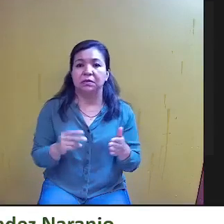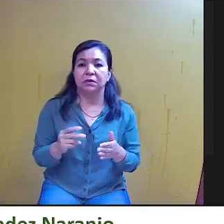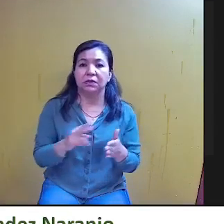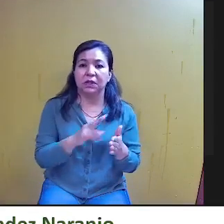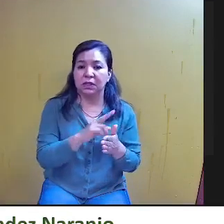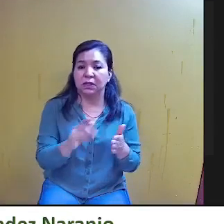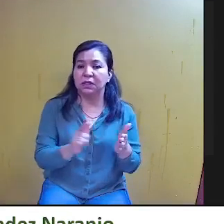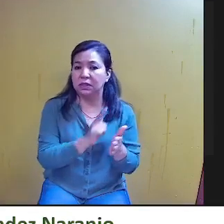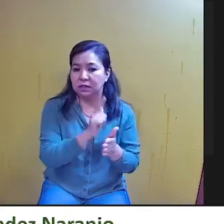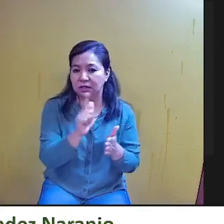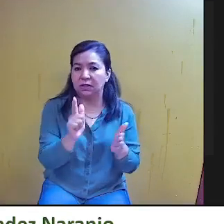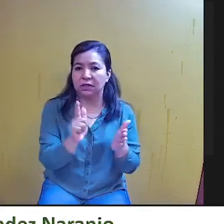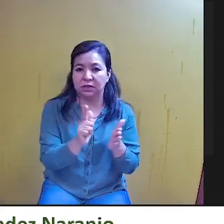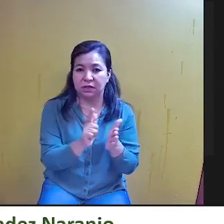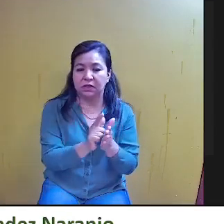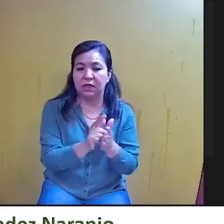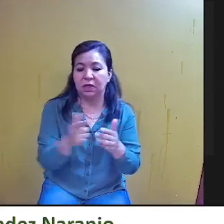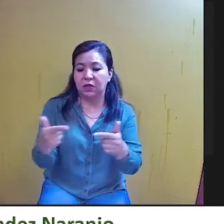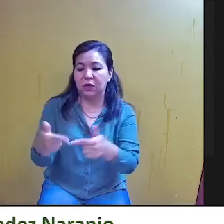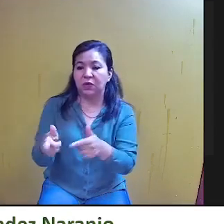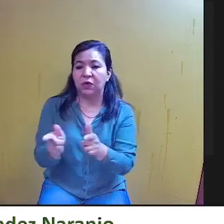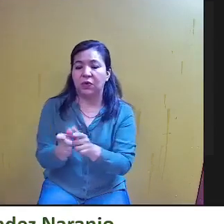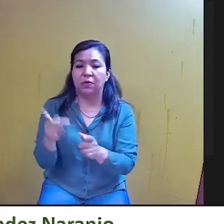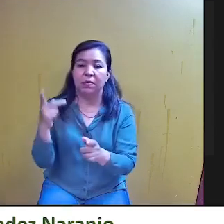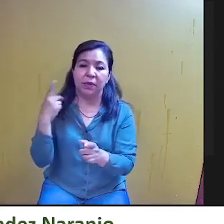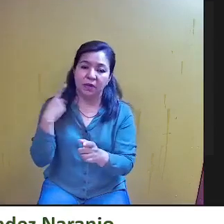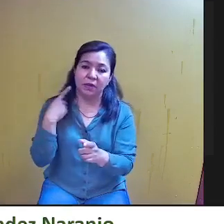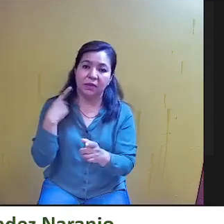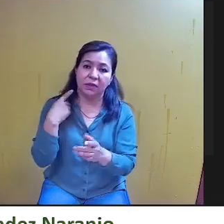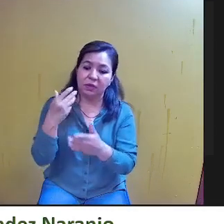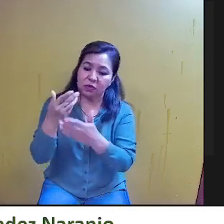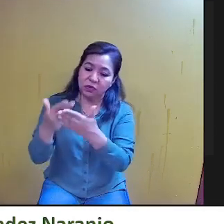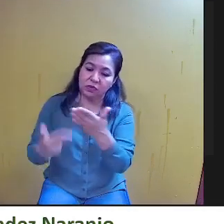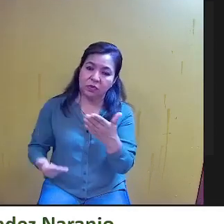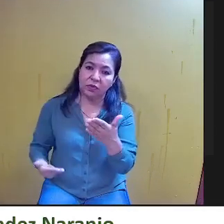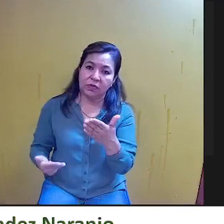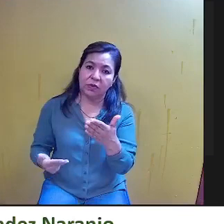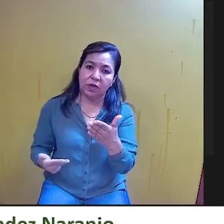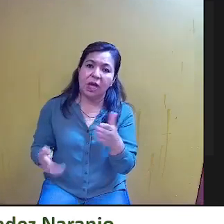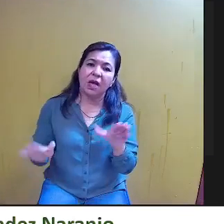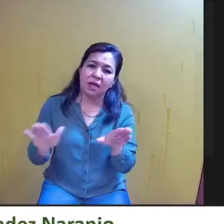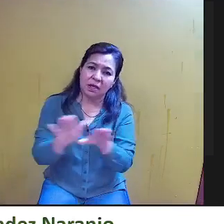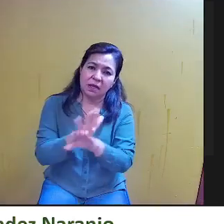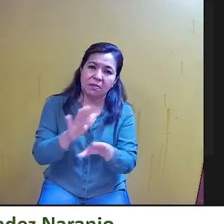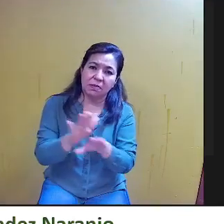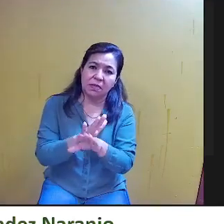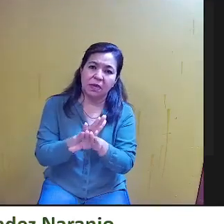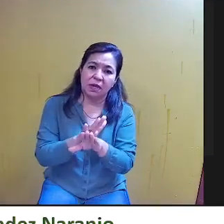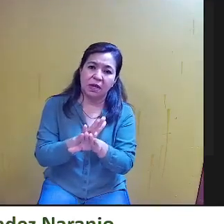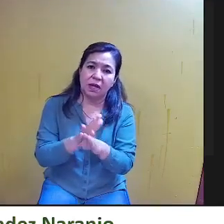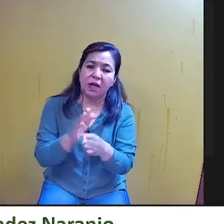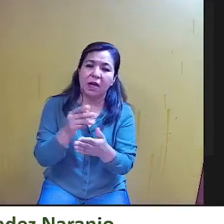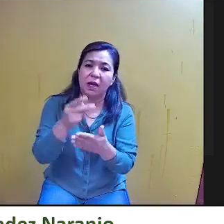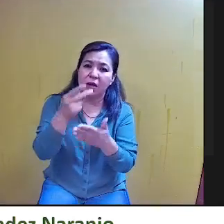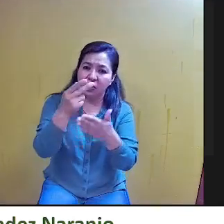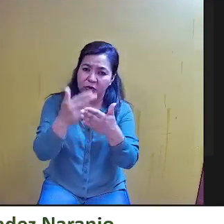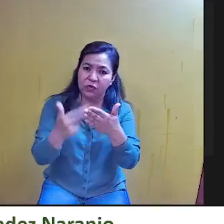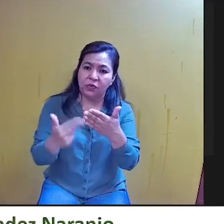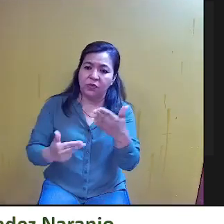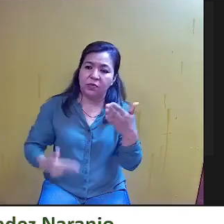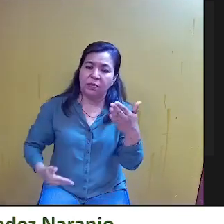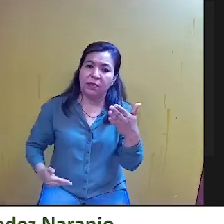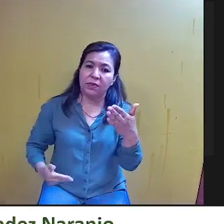normativos establecidos por el propio partido en sus estatutos para realizar modificaciones a sus documentos básicos o normativa